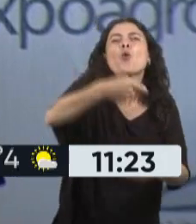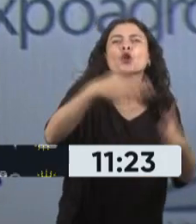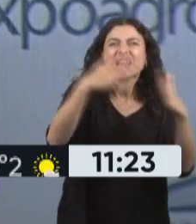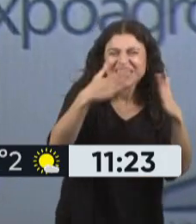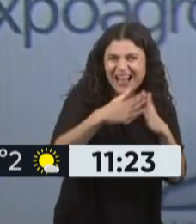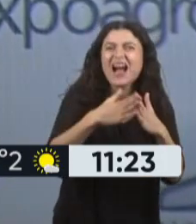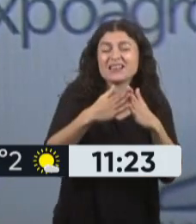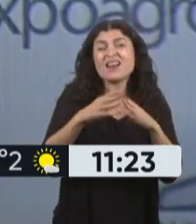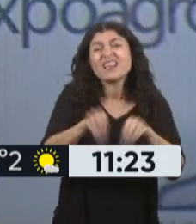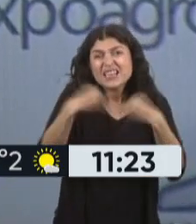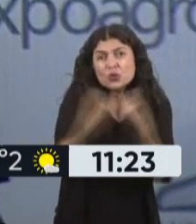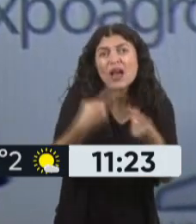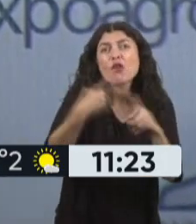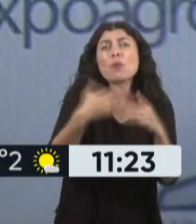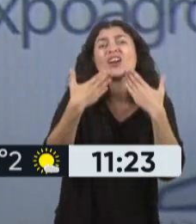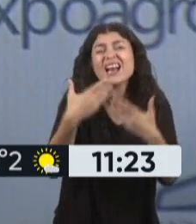económica.